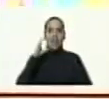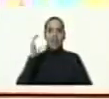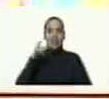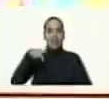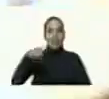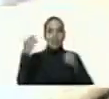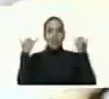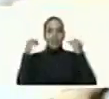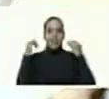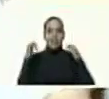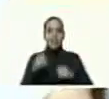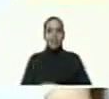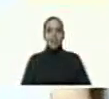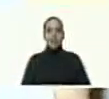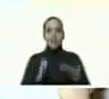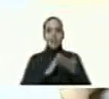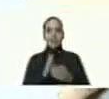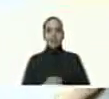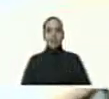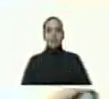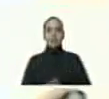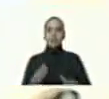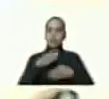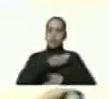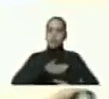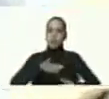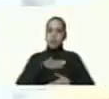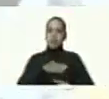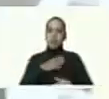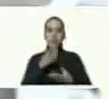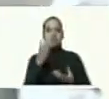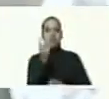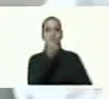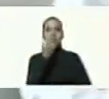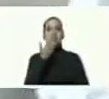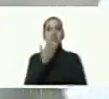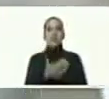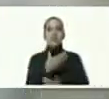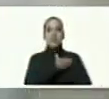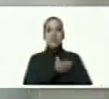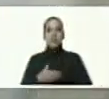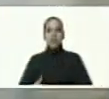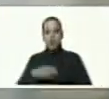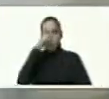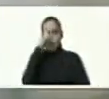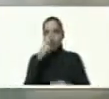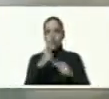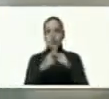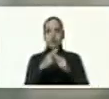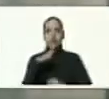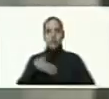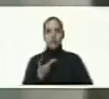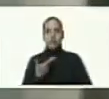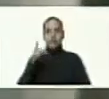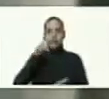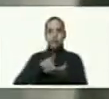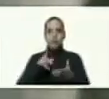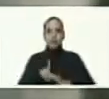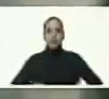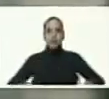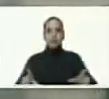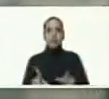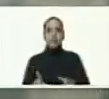Muy a gusto. Bueno, primero que nada, muchas gracias, presidente. La verdad que es un honor, un placer estar en este lugar, en